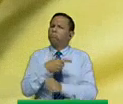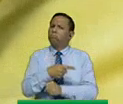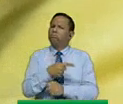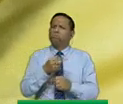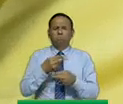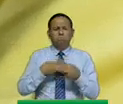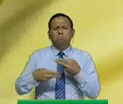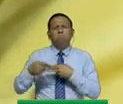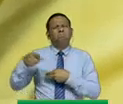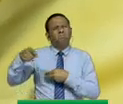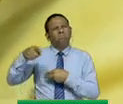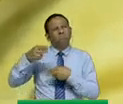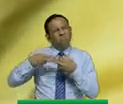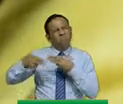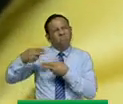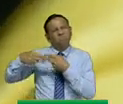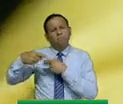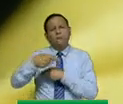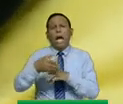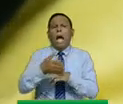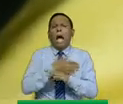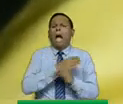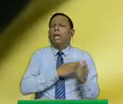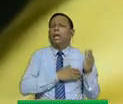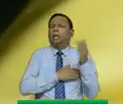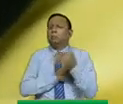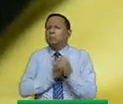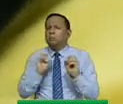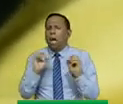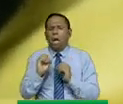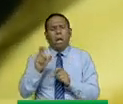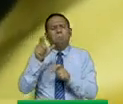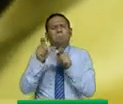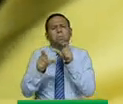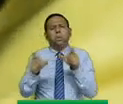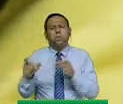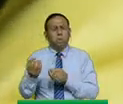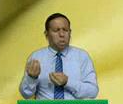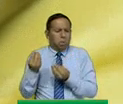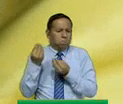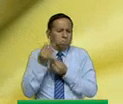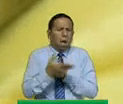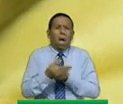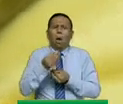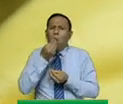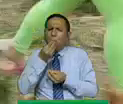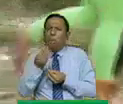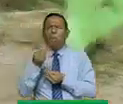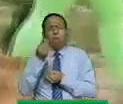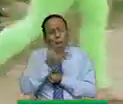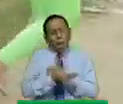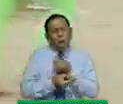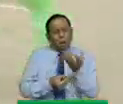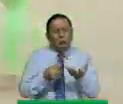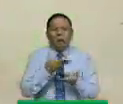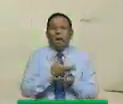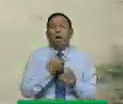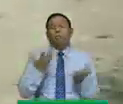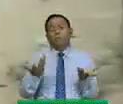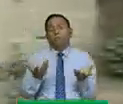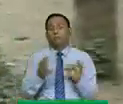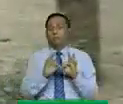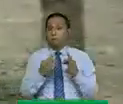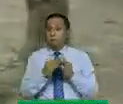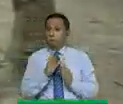mercado, porque ya tiempo que no salía. Él creo que la gente por aquí lo apoyaba, le traía, hasta yo mismo le traía un poquito de arroz. Sus familiares brindaron información a la